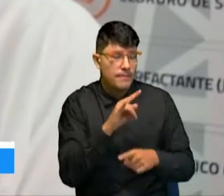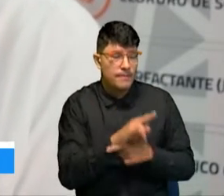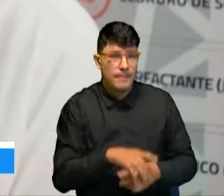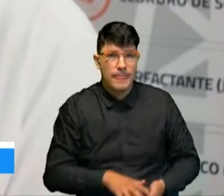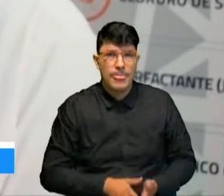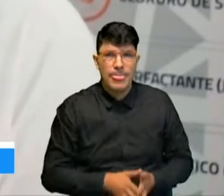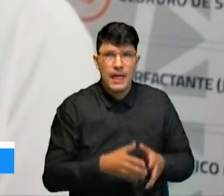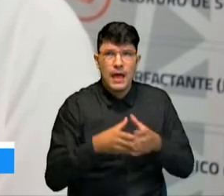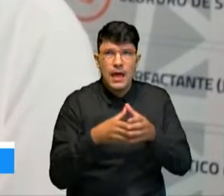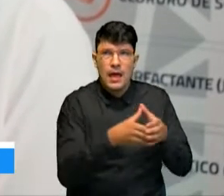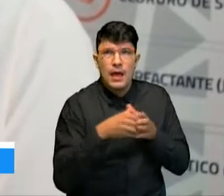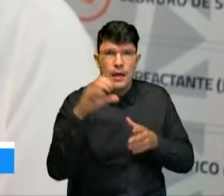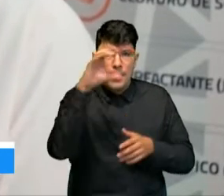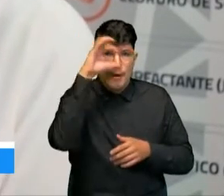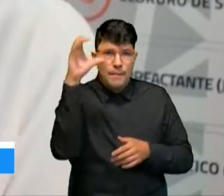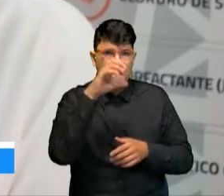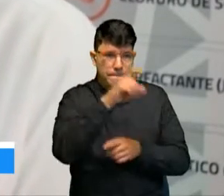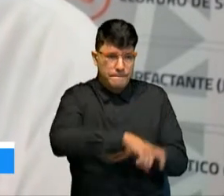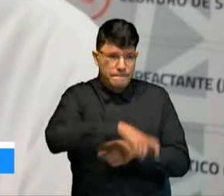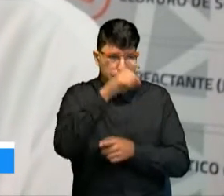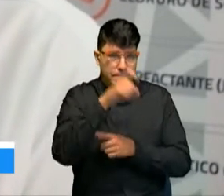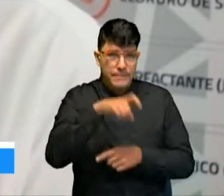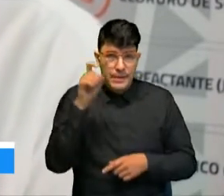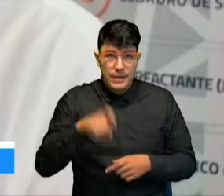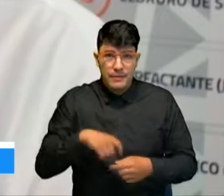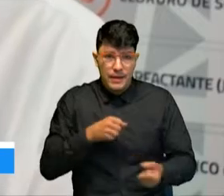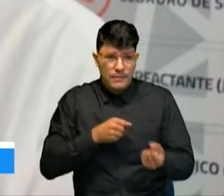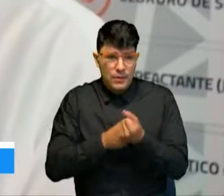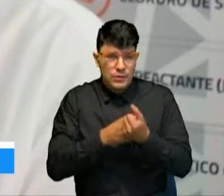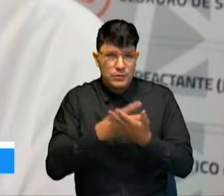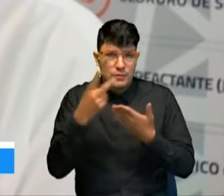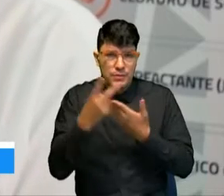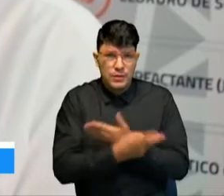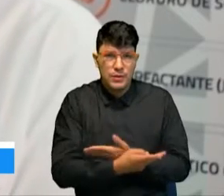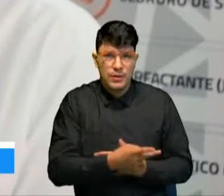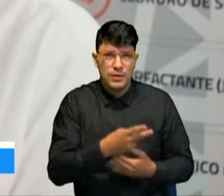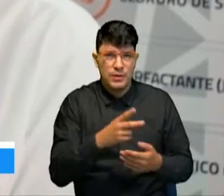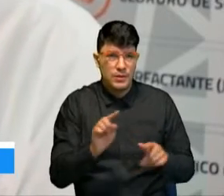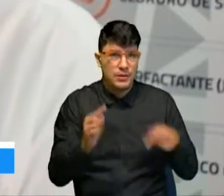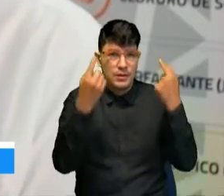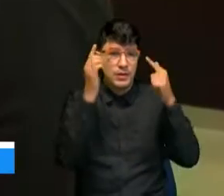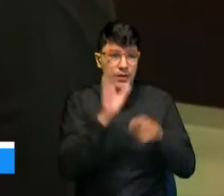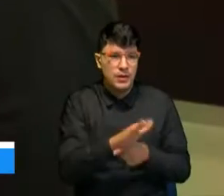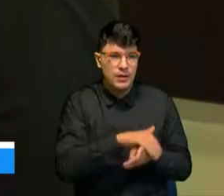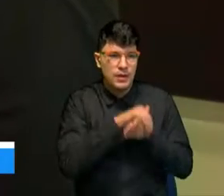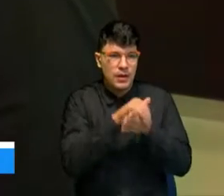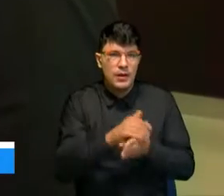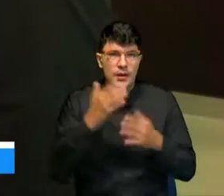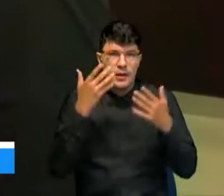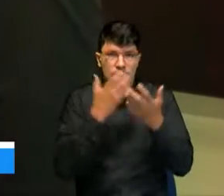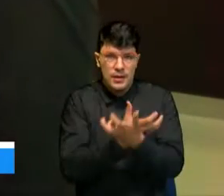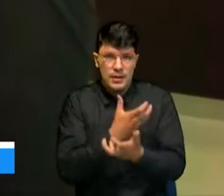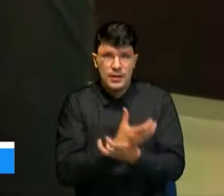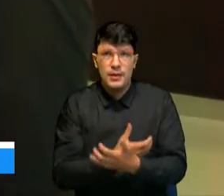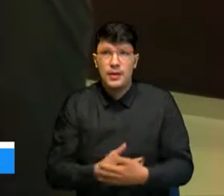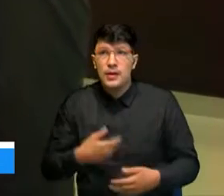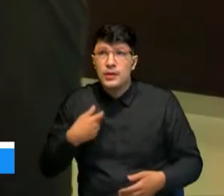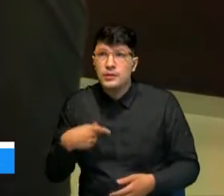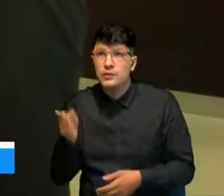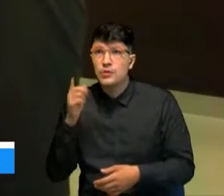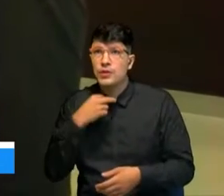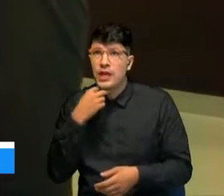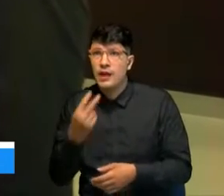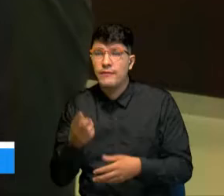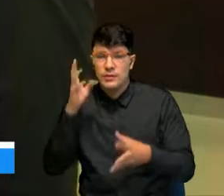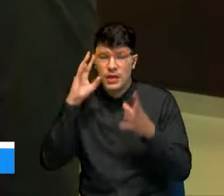es que debemos dar una línea hacia los proyectos piloto de investigación integral desde el método científico. Los voceros de las comunidades que se